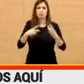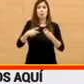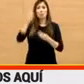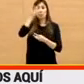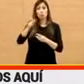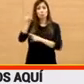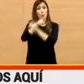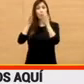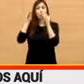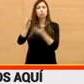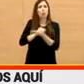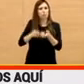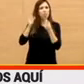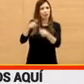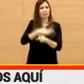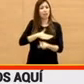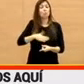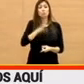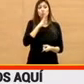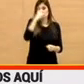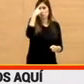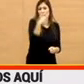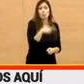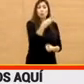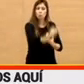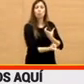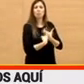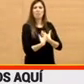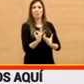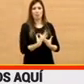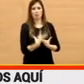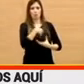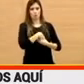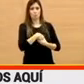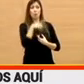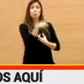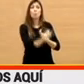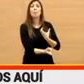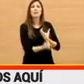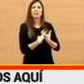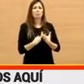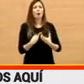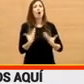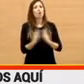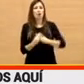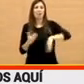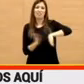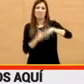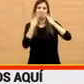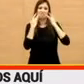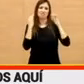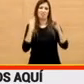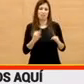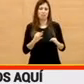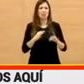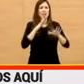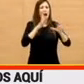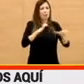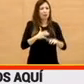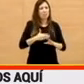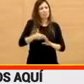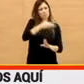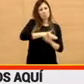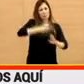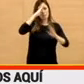como bien sabe usted, su participación, pero su participación con la izquierda, aprendiendo de todos los errores pasados, aprendiendo